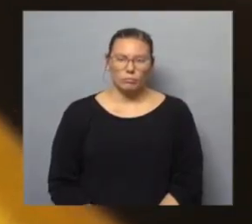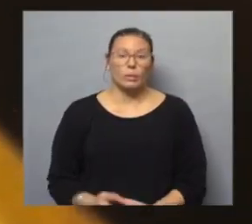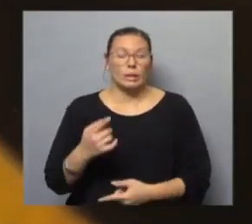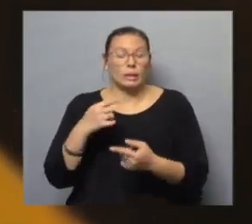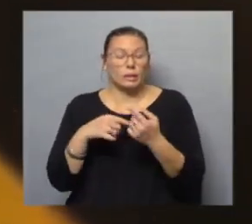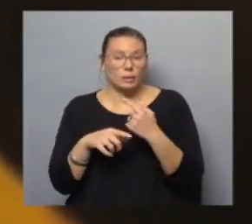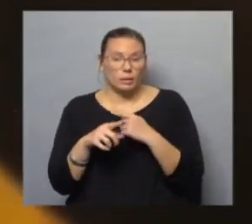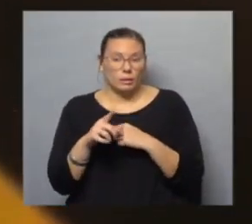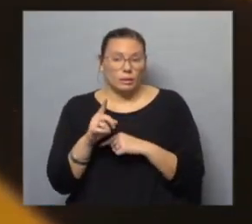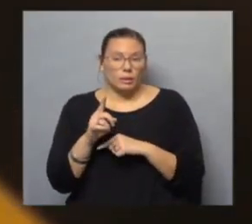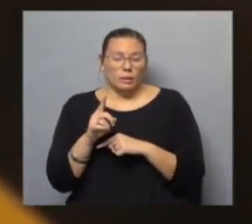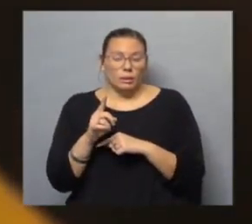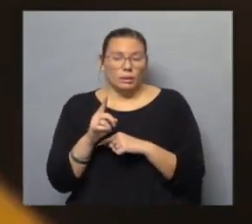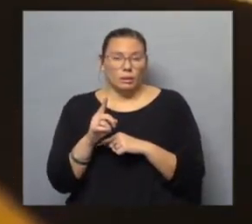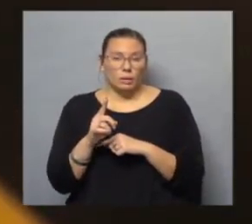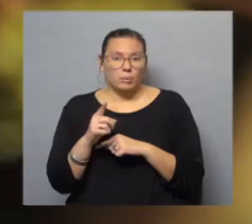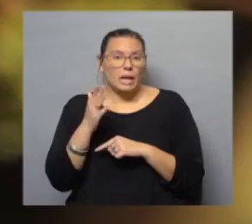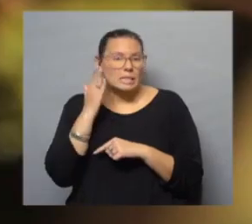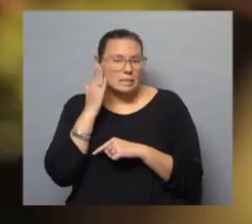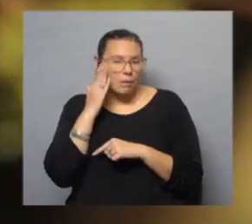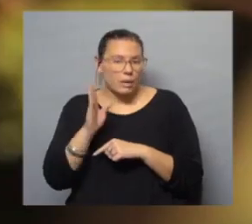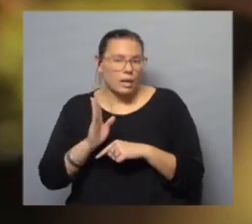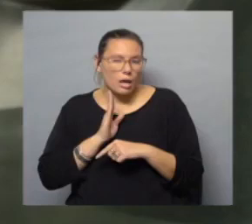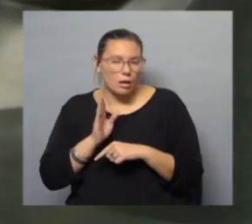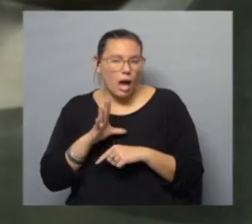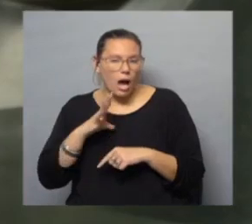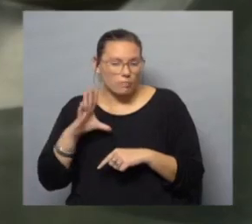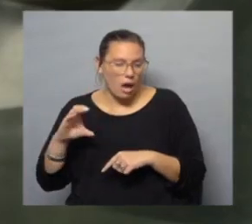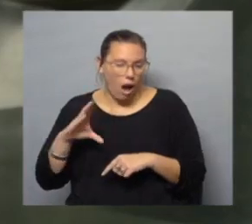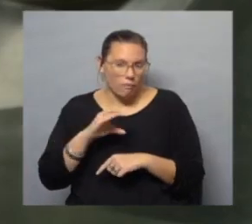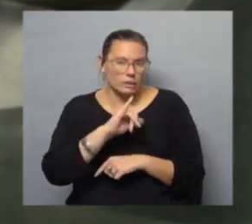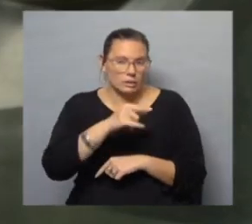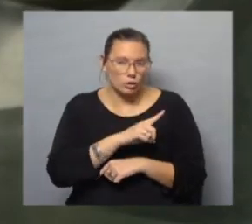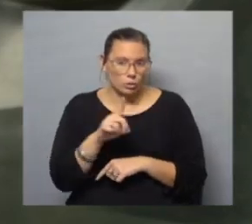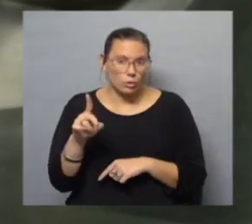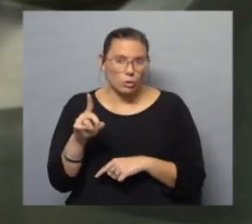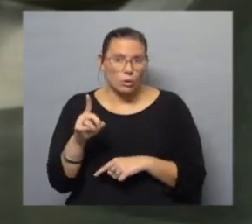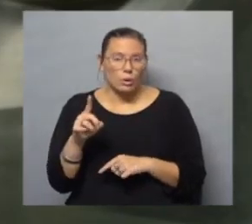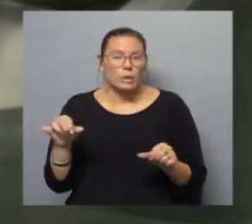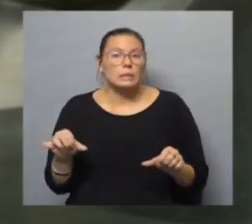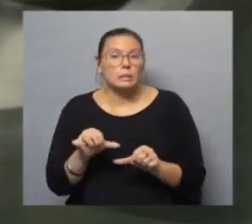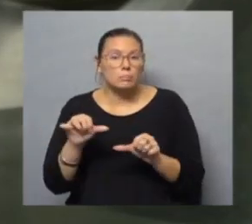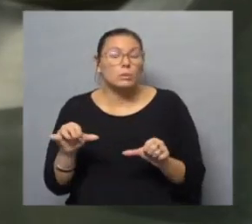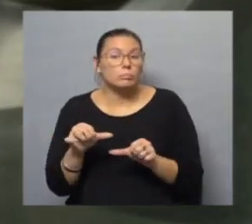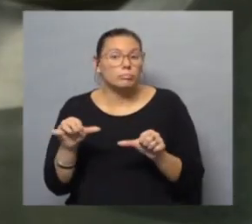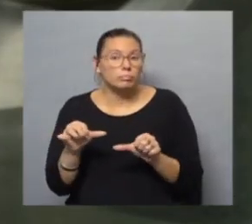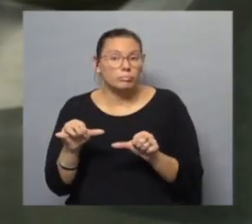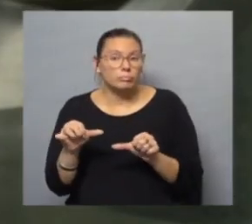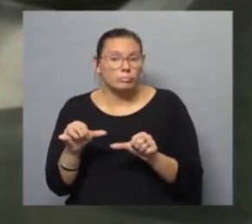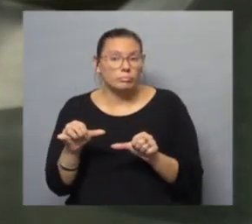Entonces, para ver si estas hembras estaban infectadas por estas bacterias, lo que hicimos fue